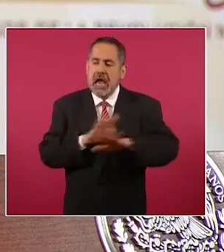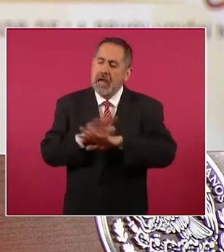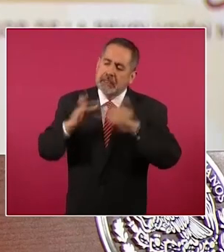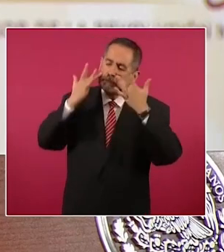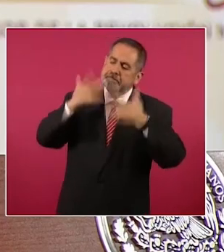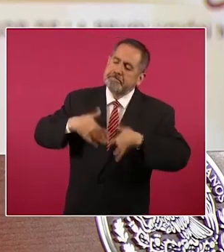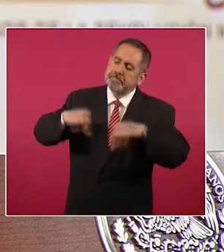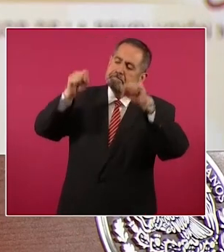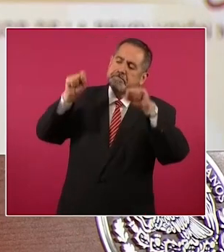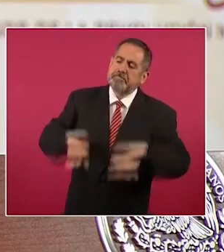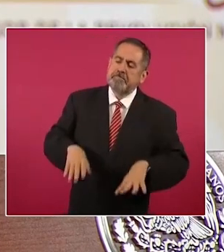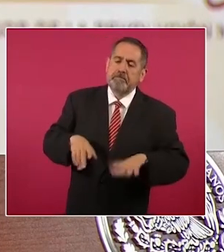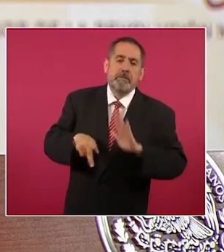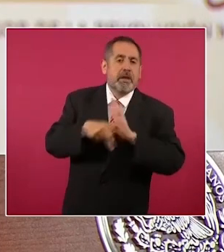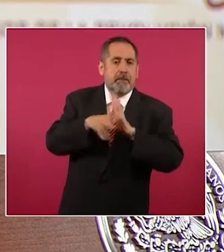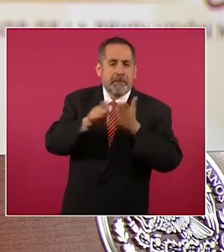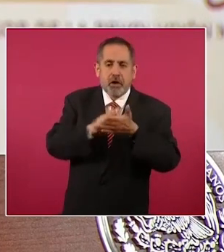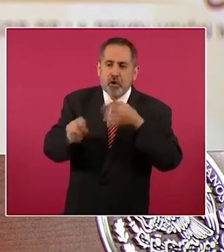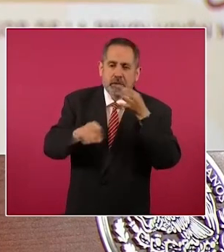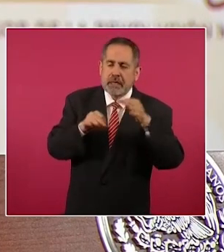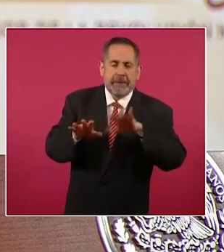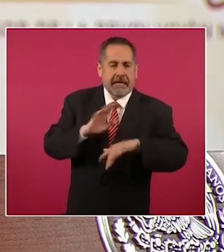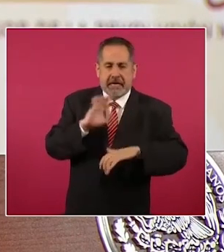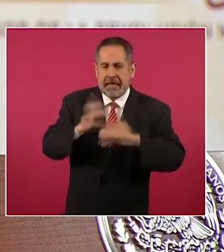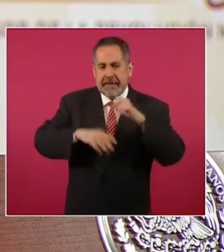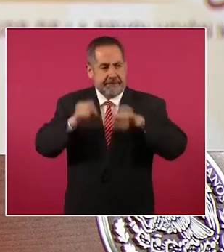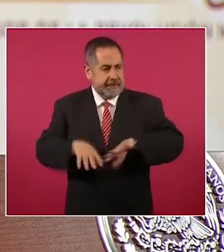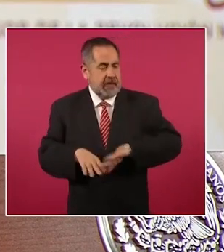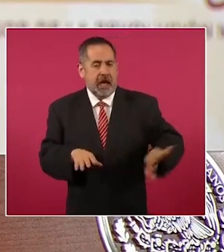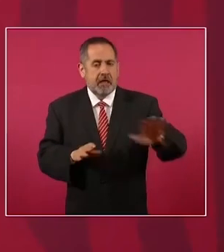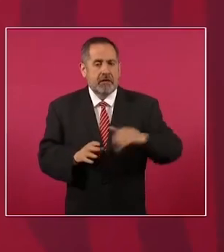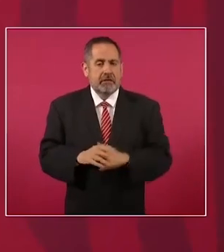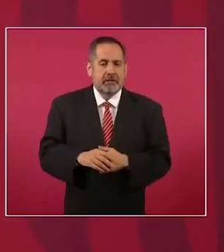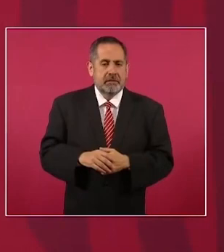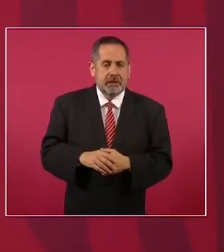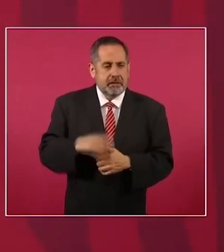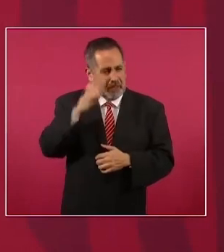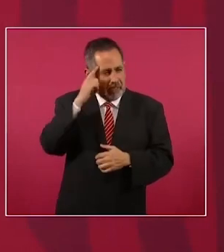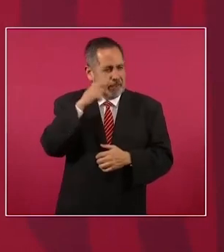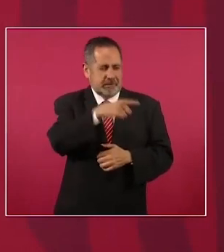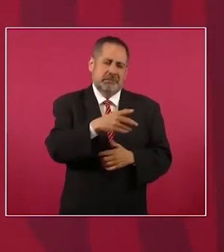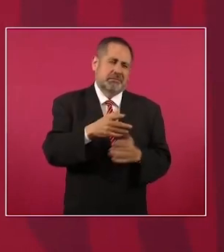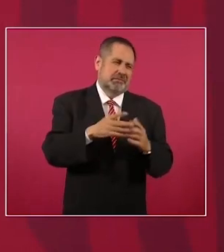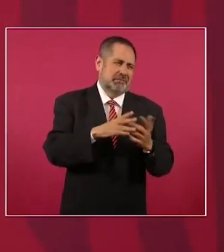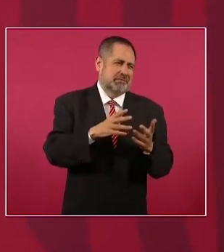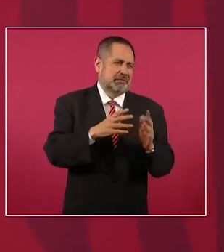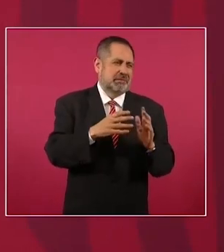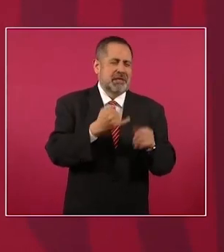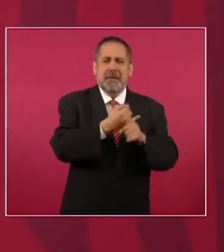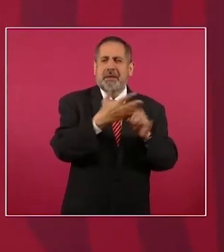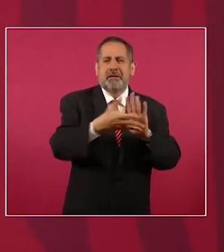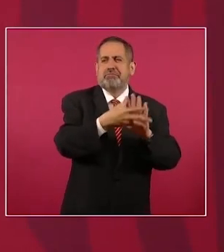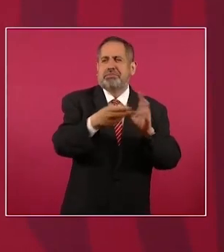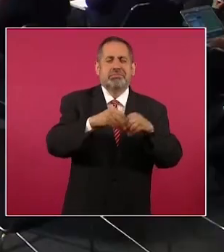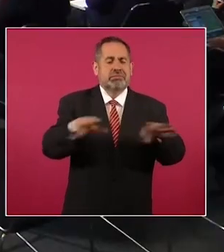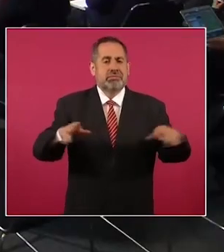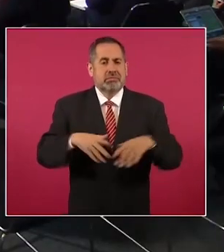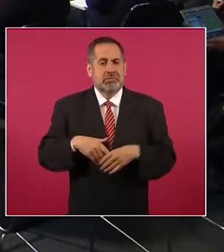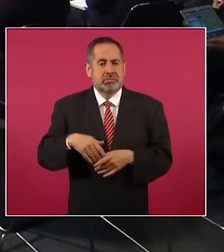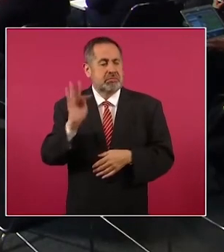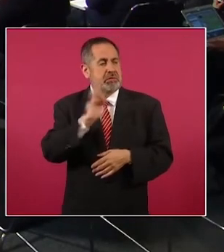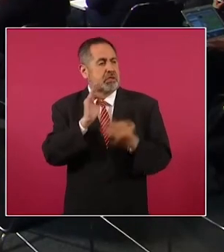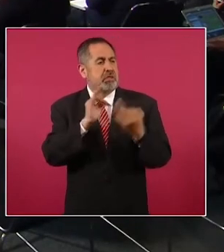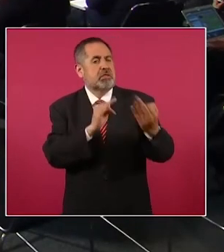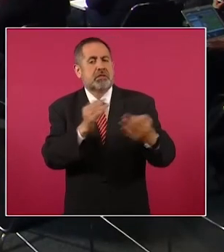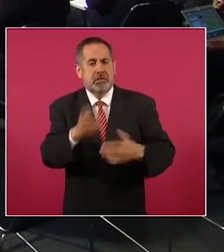abandonar el noble oficio del periodismo para no seguir manchando. ¿Y para cuándo sería el reto? El